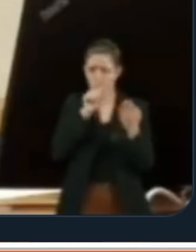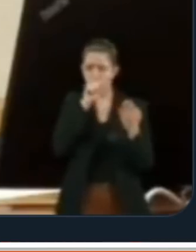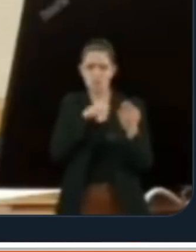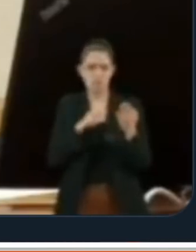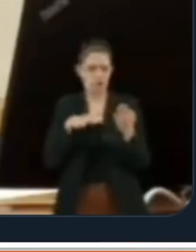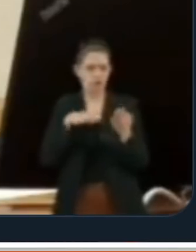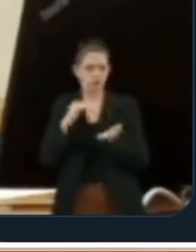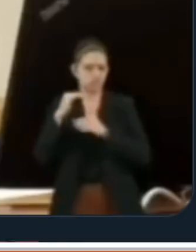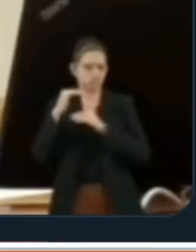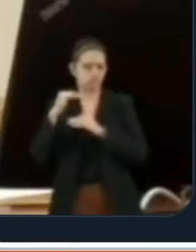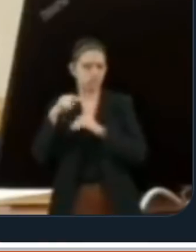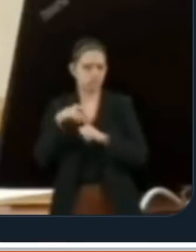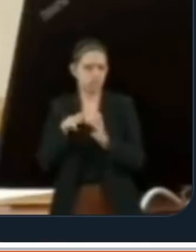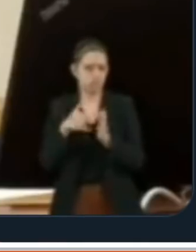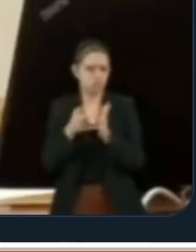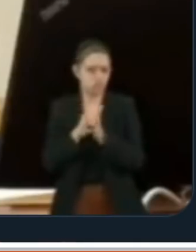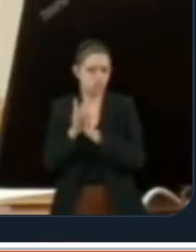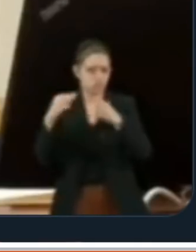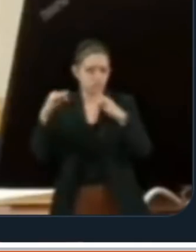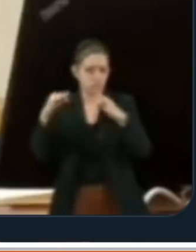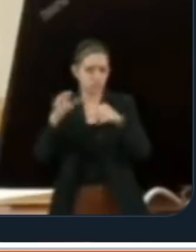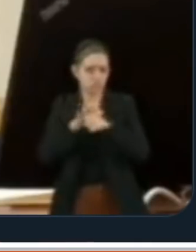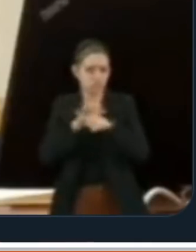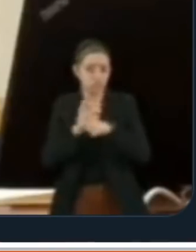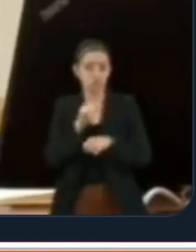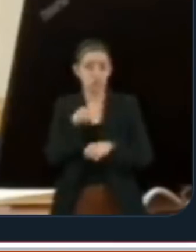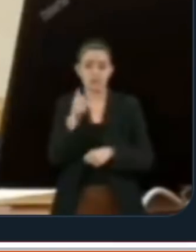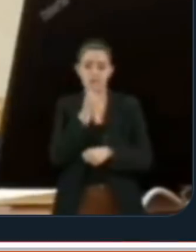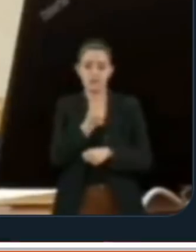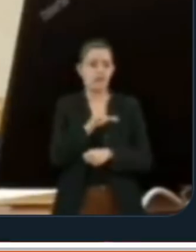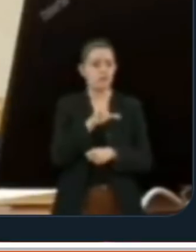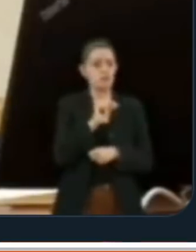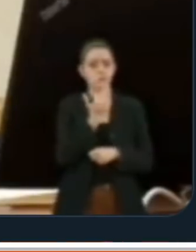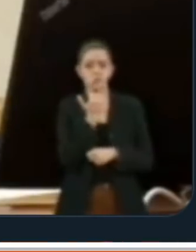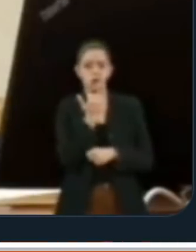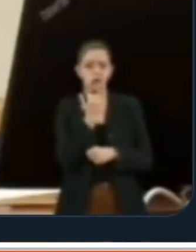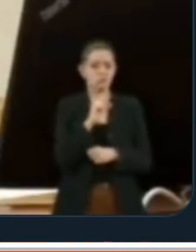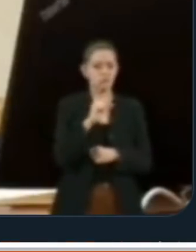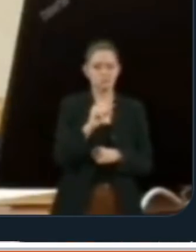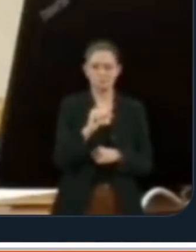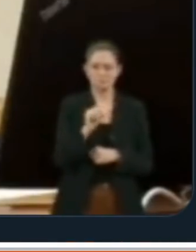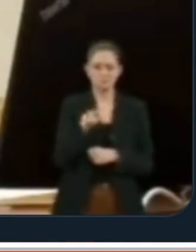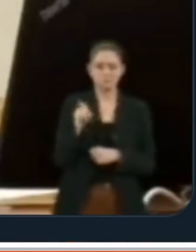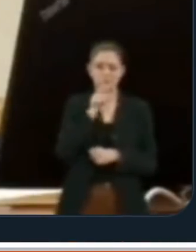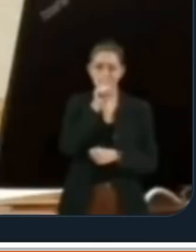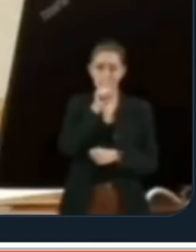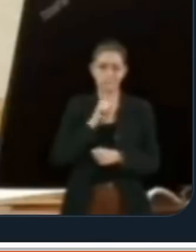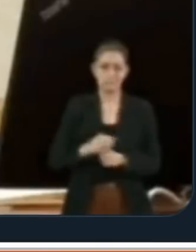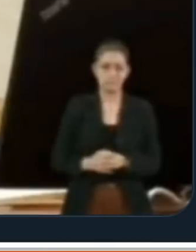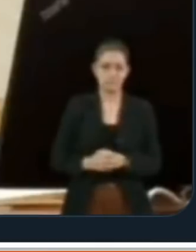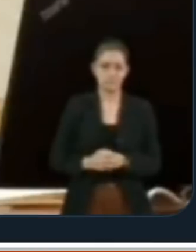lo contrario, seamos honestos, miente, ni más ni menos.